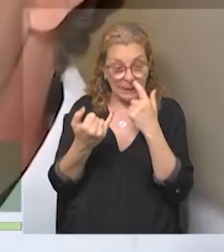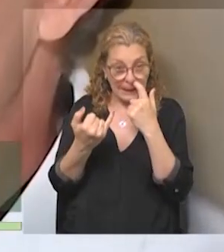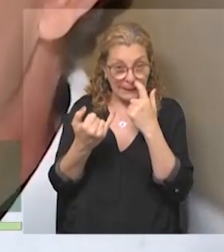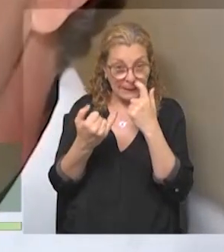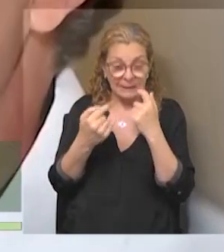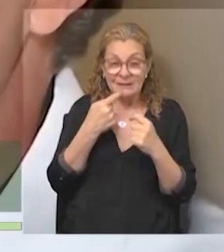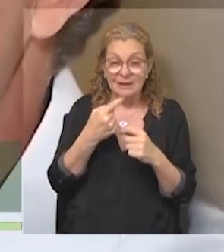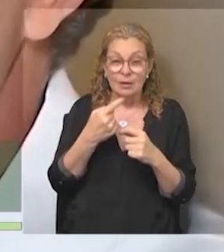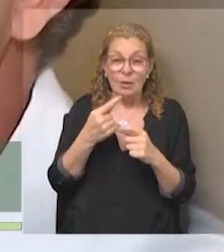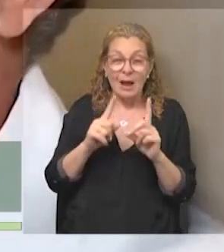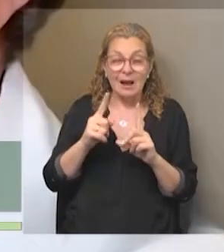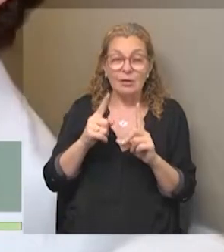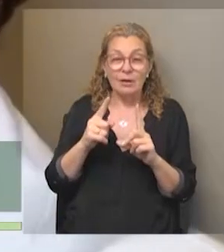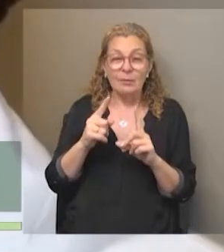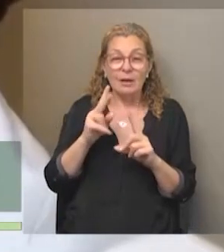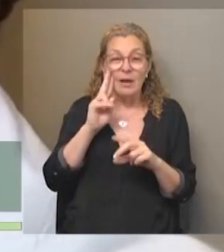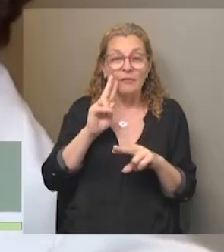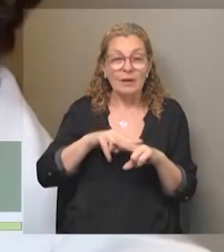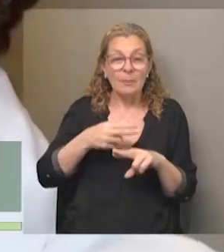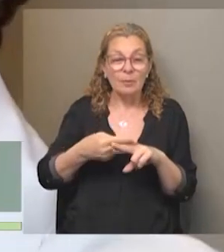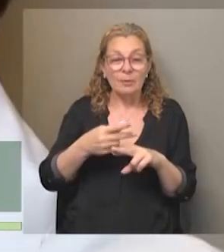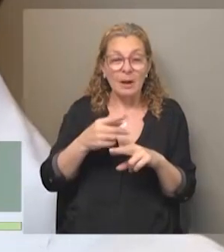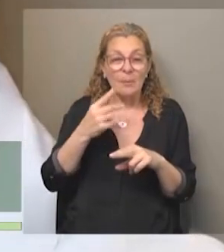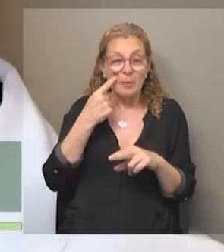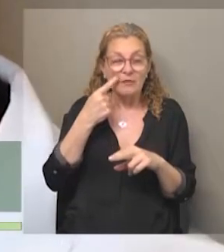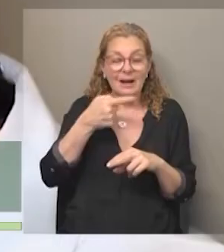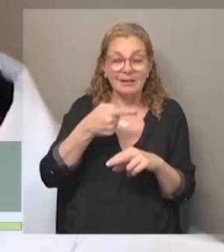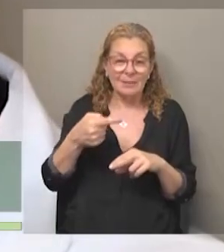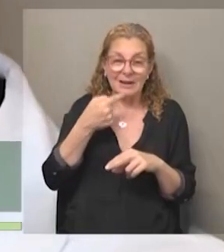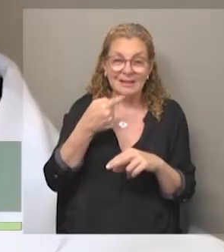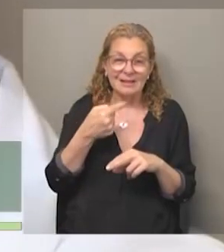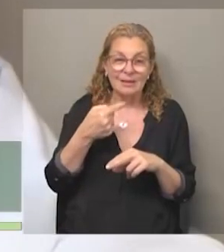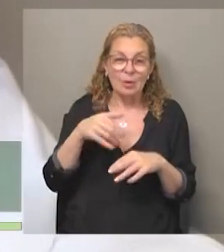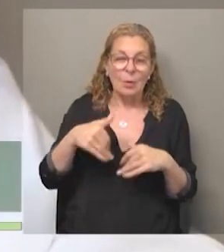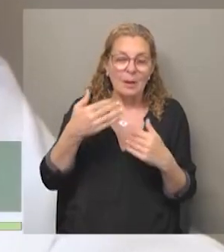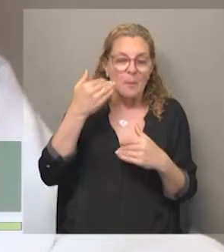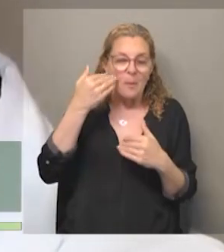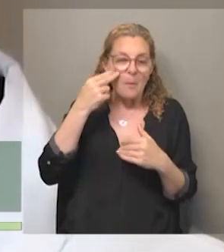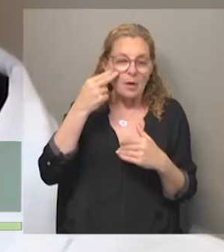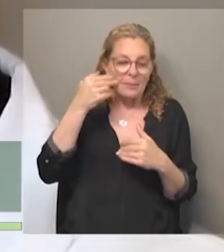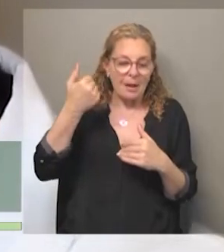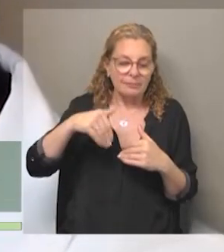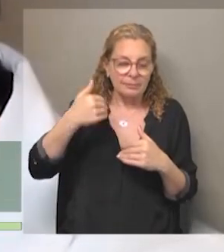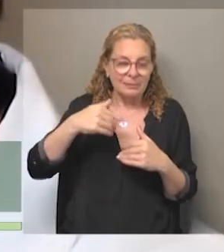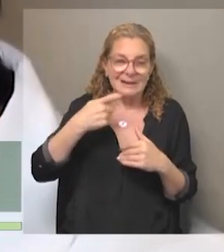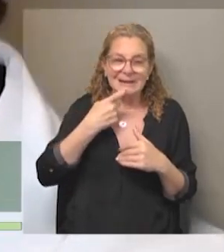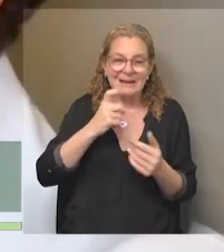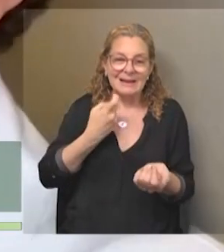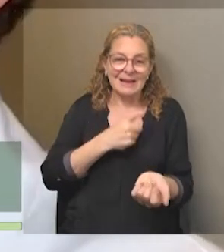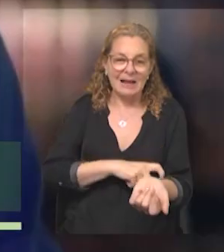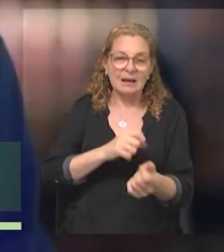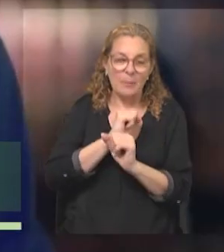afirmó es una condición en la que habrá que repetir las pruebas durante la semana agregando que cualquier hemorragia en el cerebro podría aumentar en los días